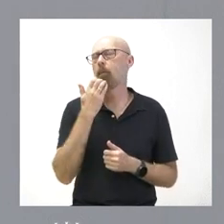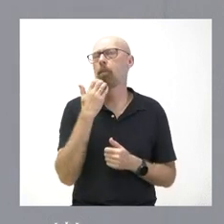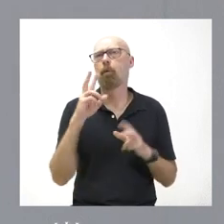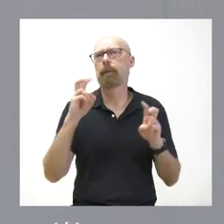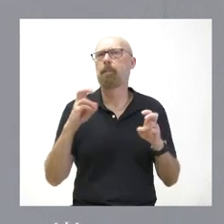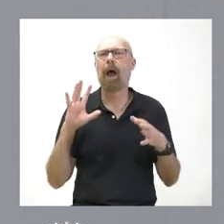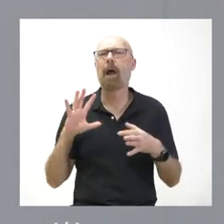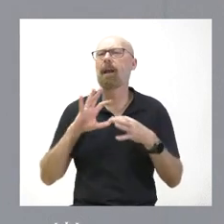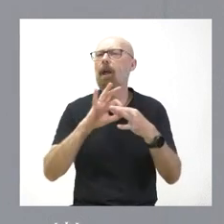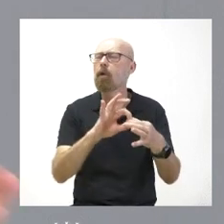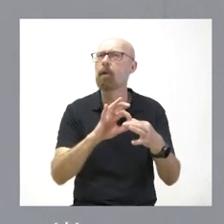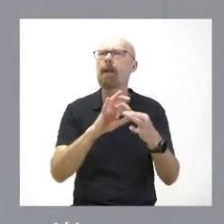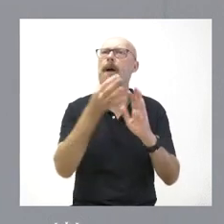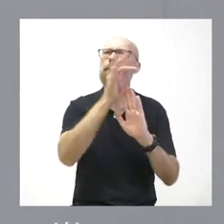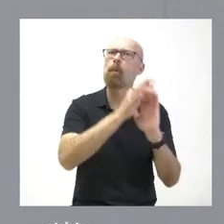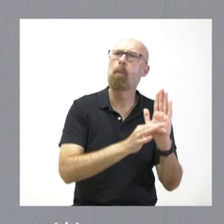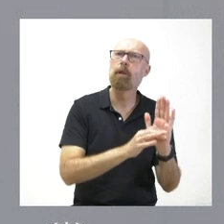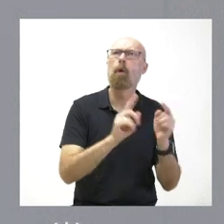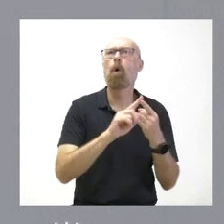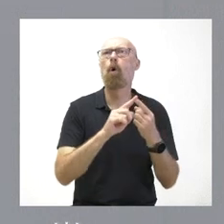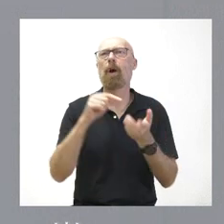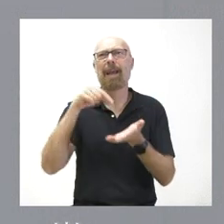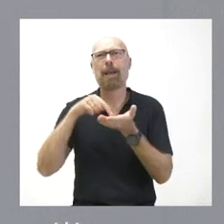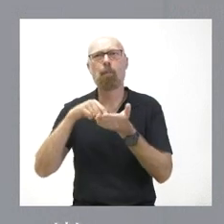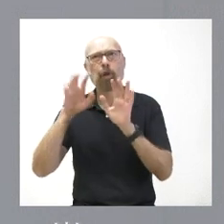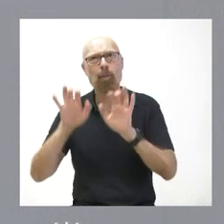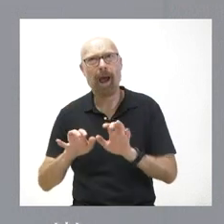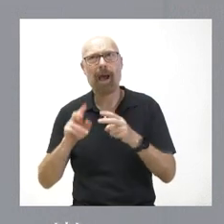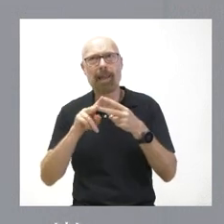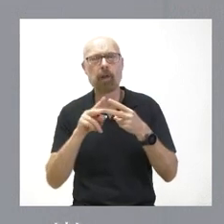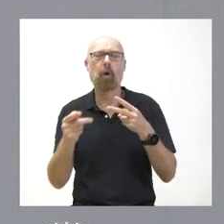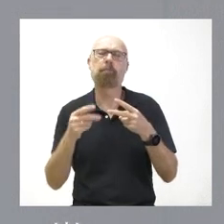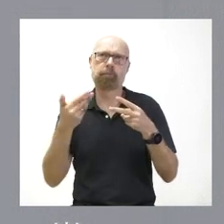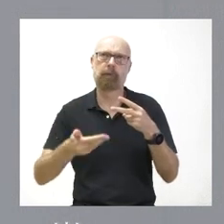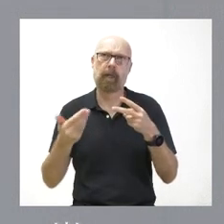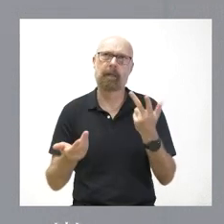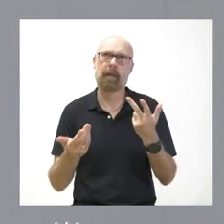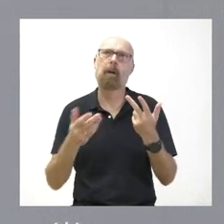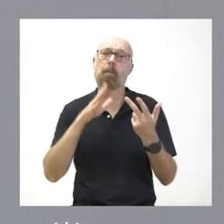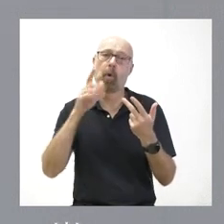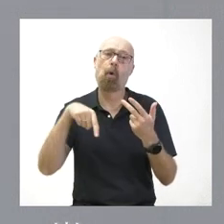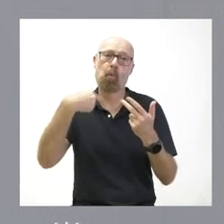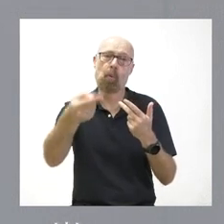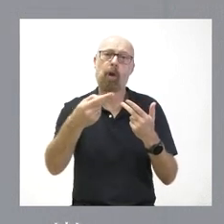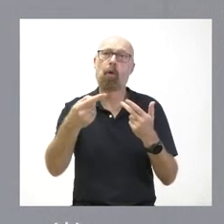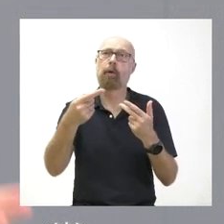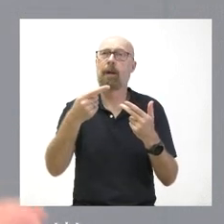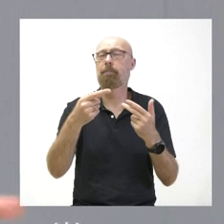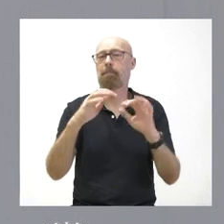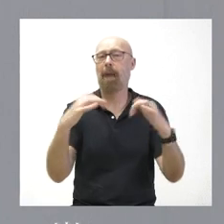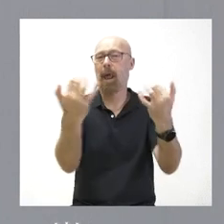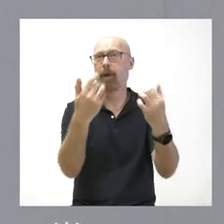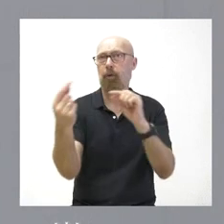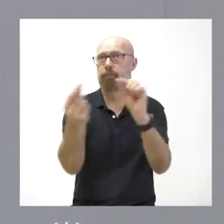presupuestario y al tema de esta bajada de impuestos pues es algo que tiene luego un recorrido parlamentario y por tanto la posición de los grupos en torno